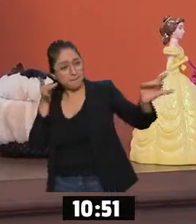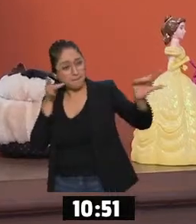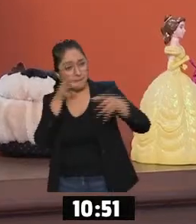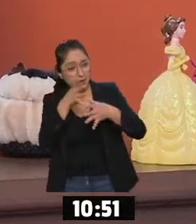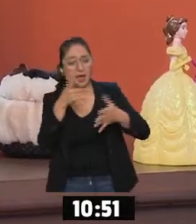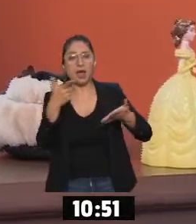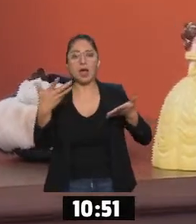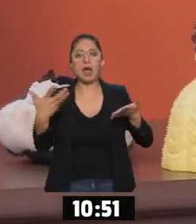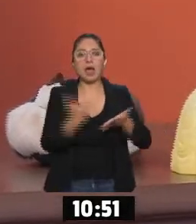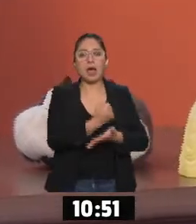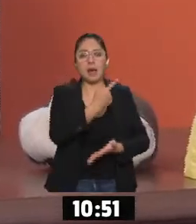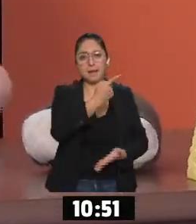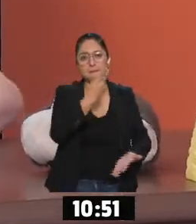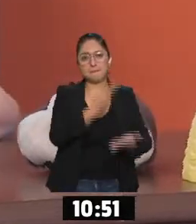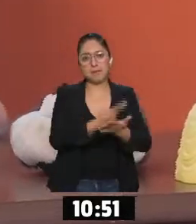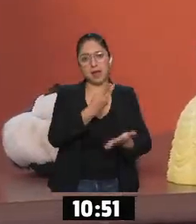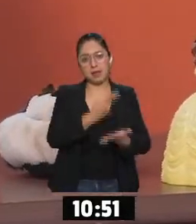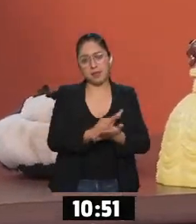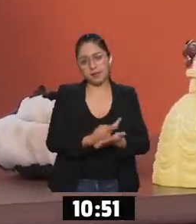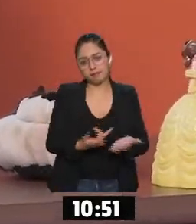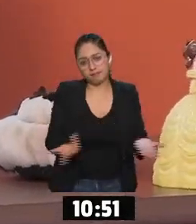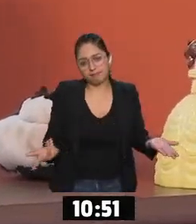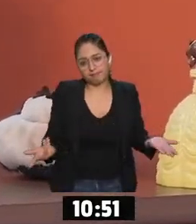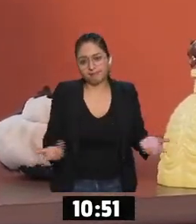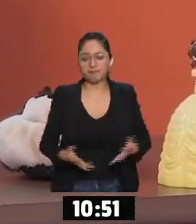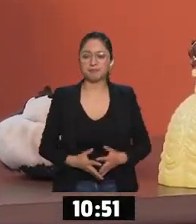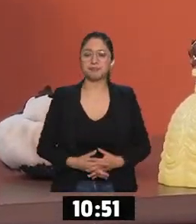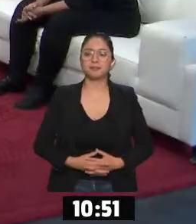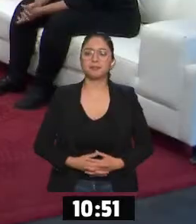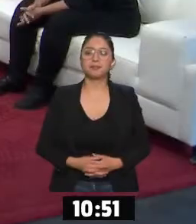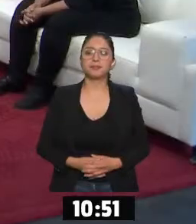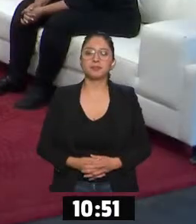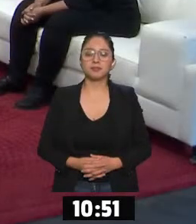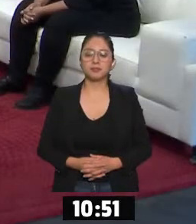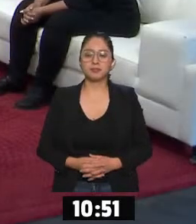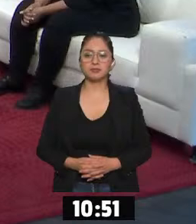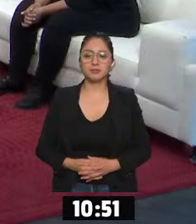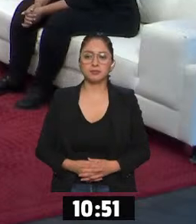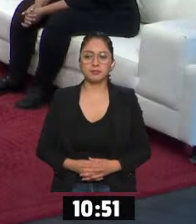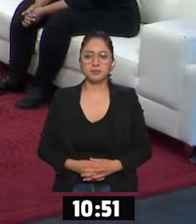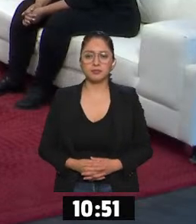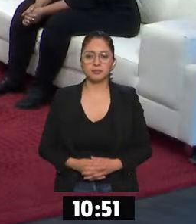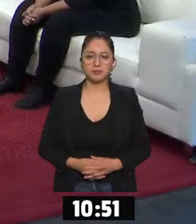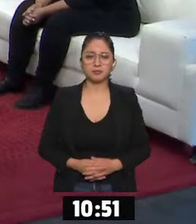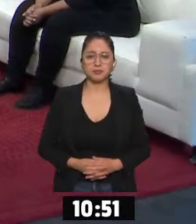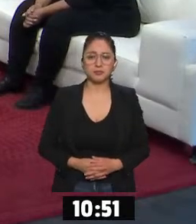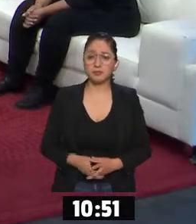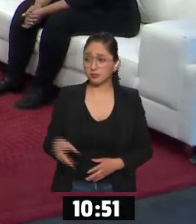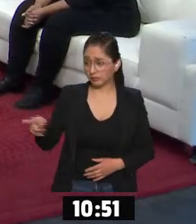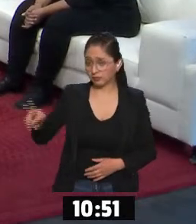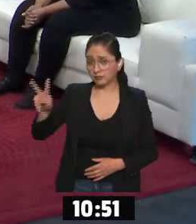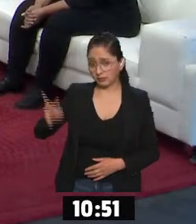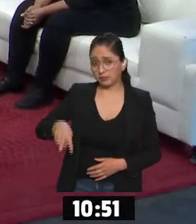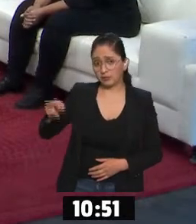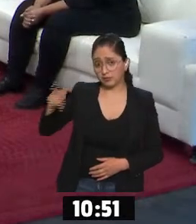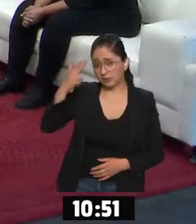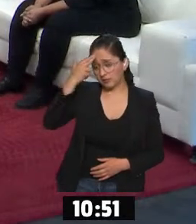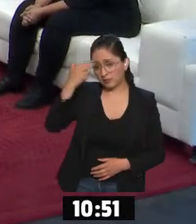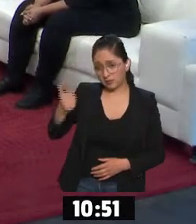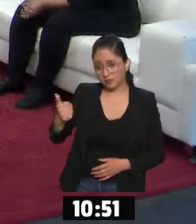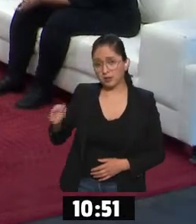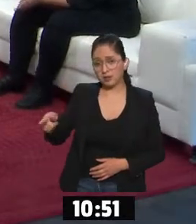de deportistas, señora. Sí. También, pues bueno, como de Holanda supo cómo. No, pero además déjame decirte lo que está diciendo Farah. Lo que está diciendo